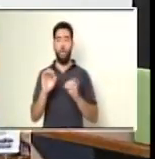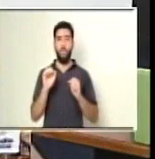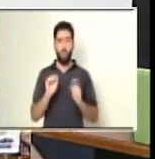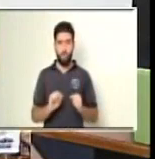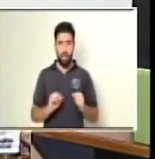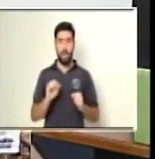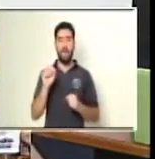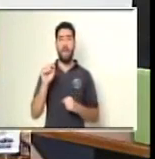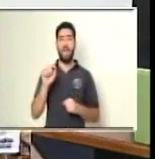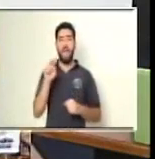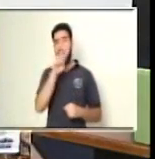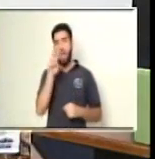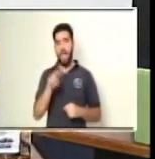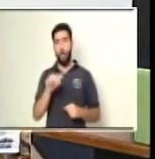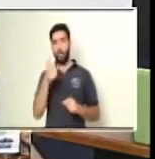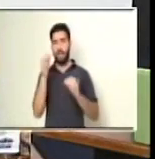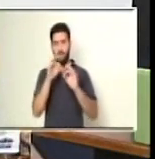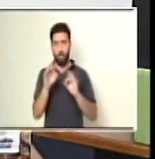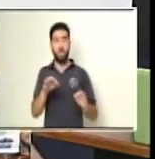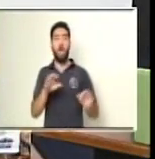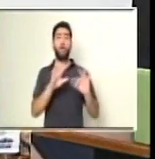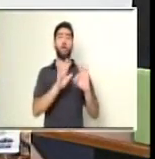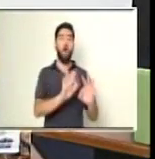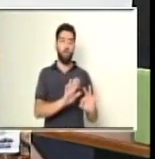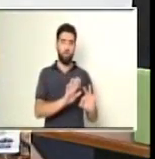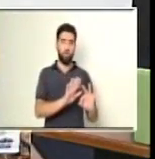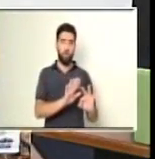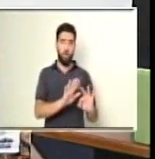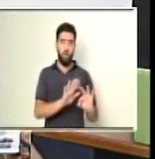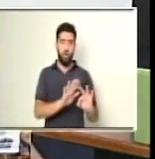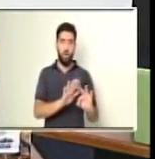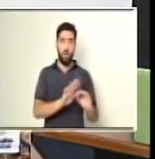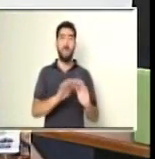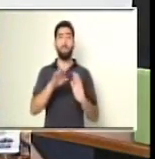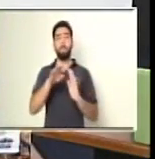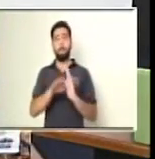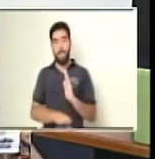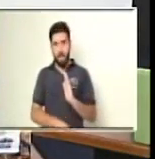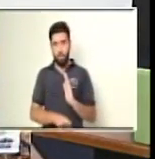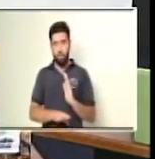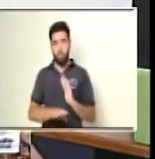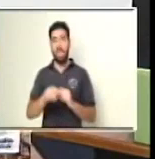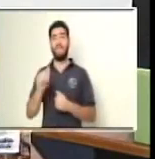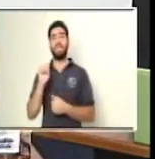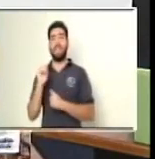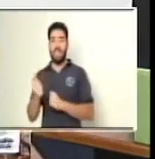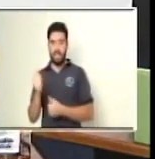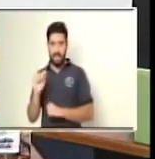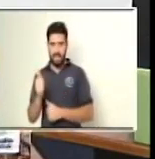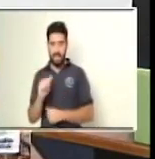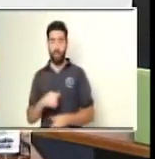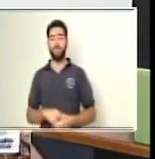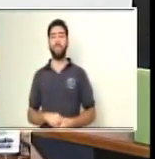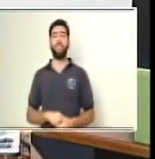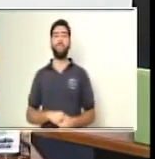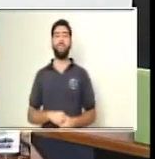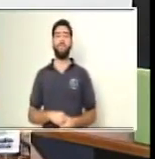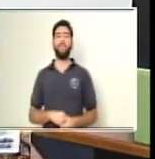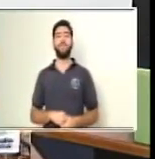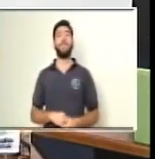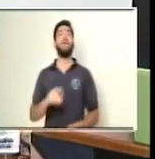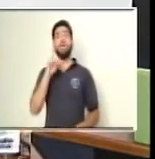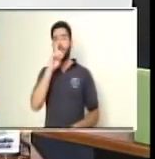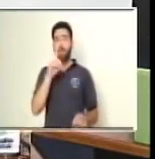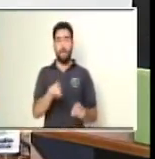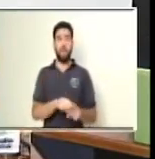hacia el lado izquierdo. Nos dice 8 es menor que 15. También